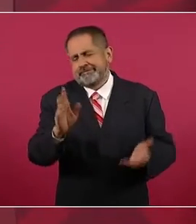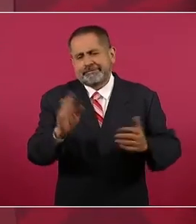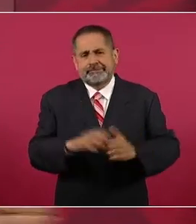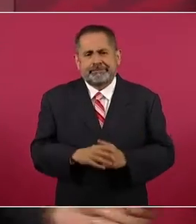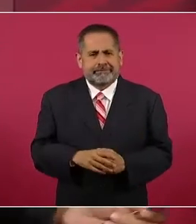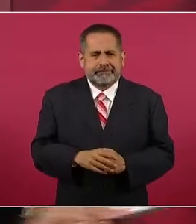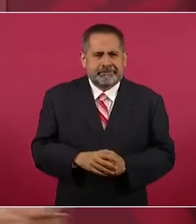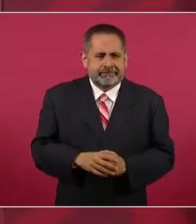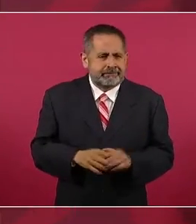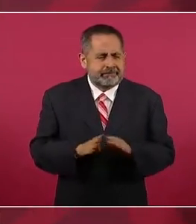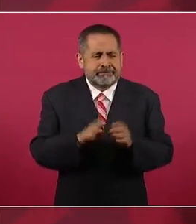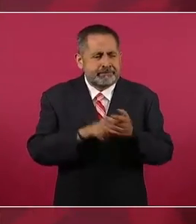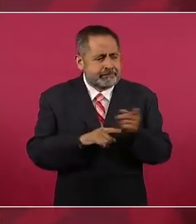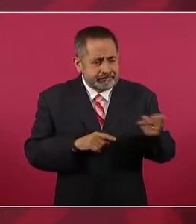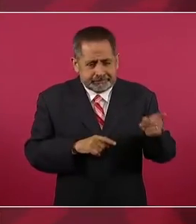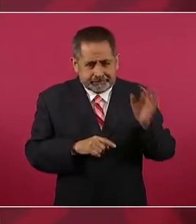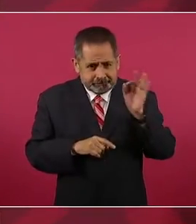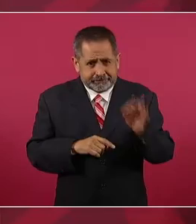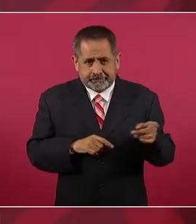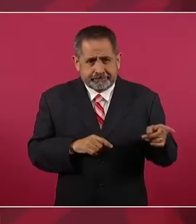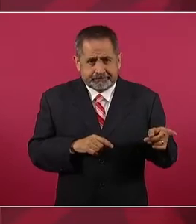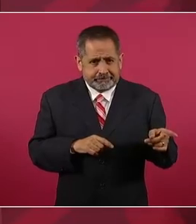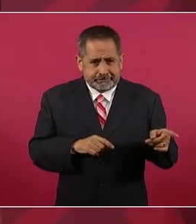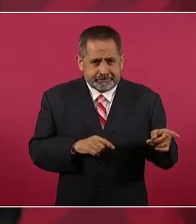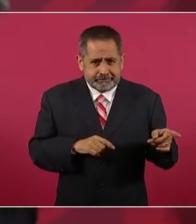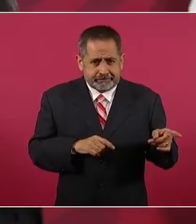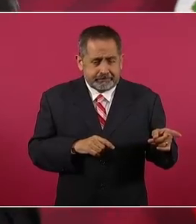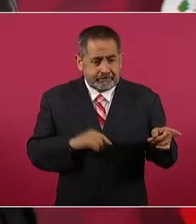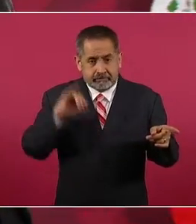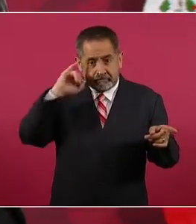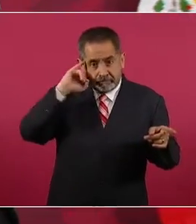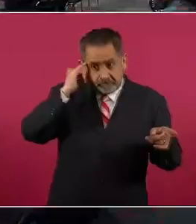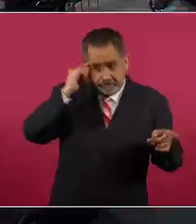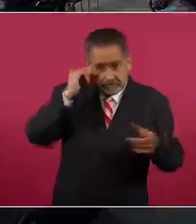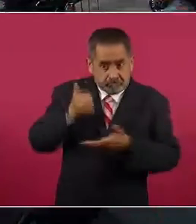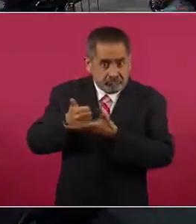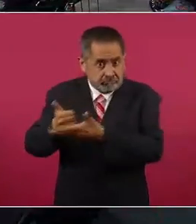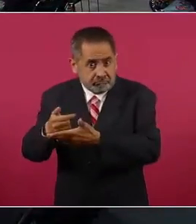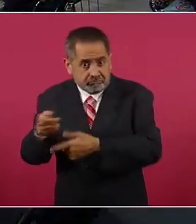¿Qué le va a interesar a la reforma un indígena?